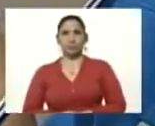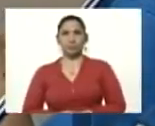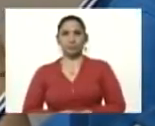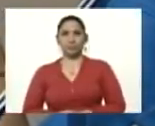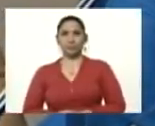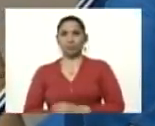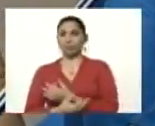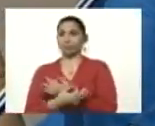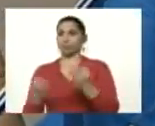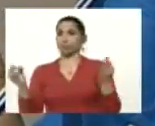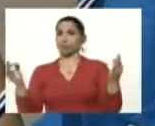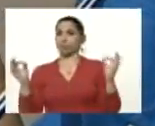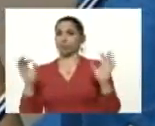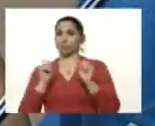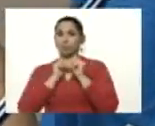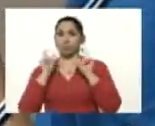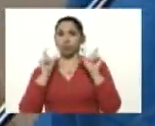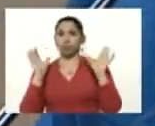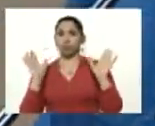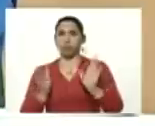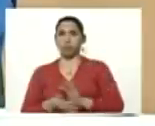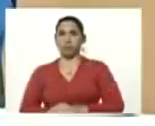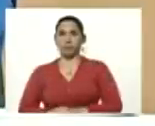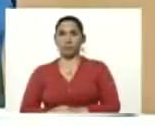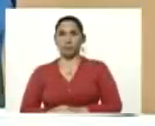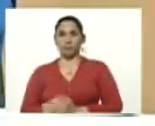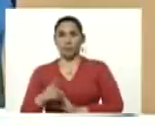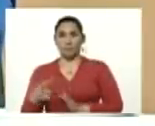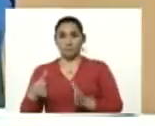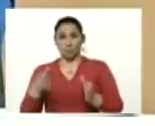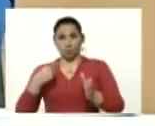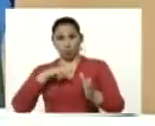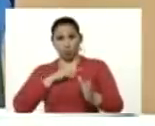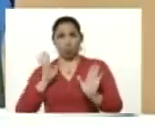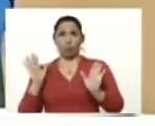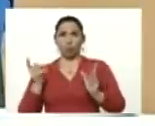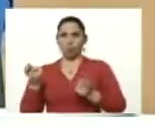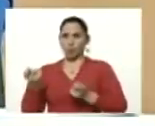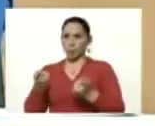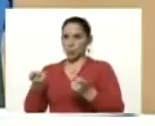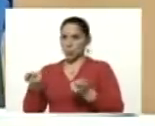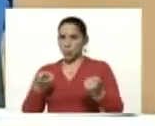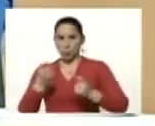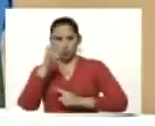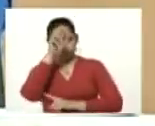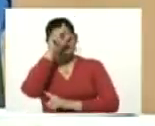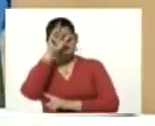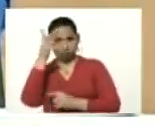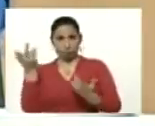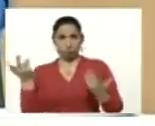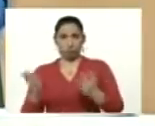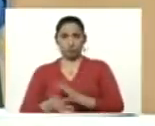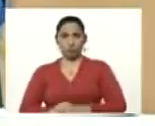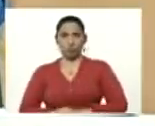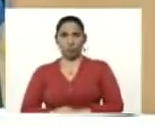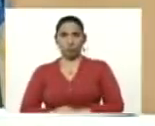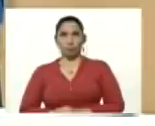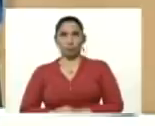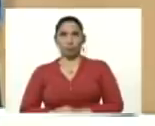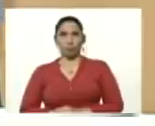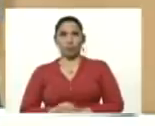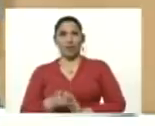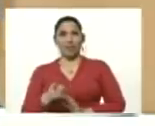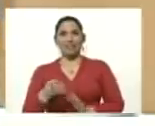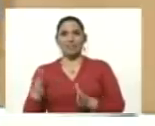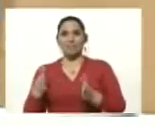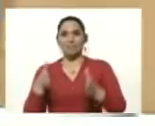impecable, increíble. Por esta vía nosotros vamos a controlar el bachaquerismo. Es una de